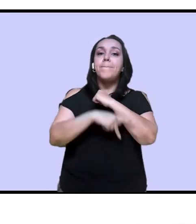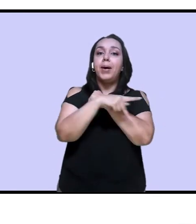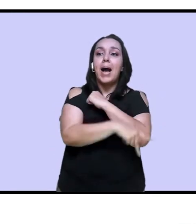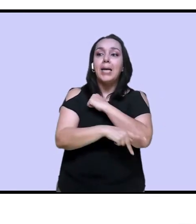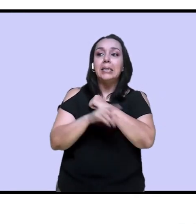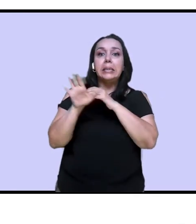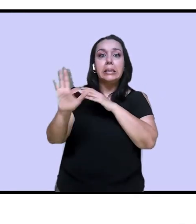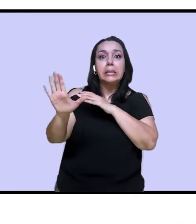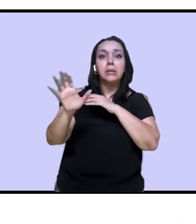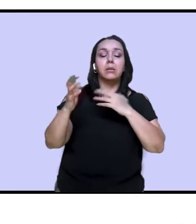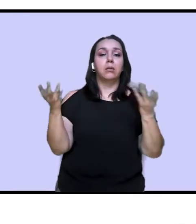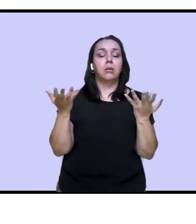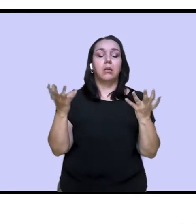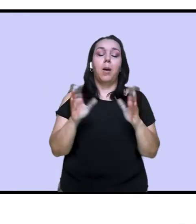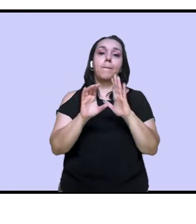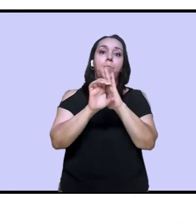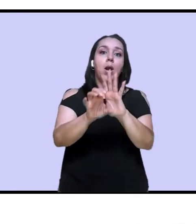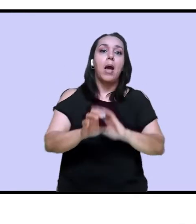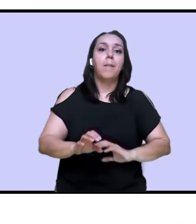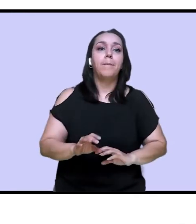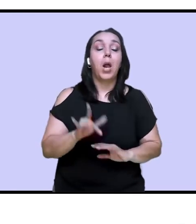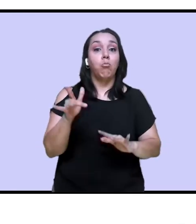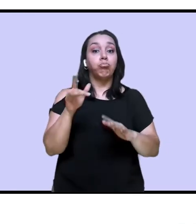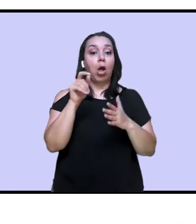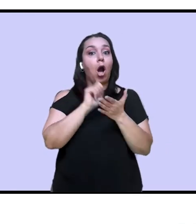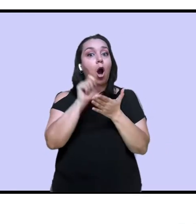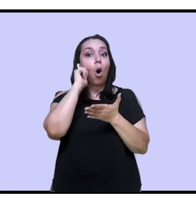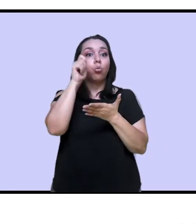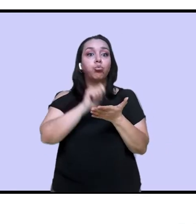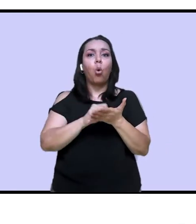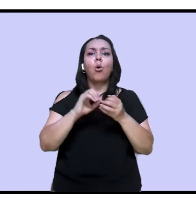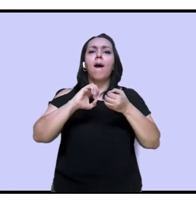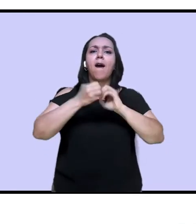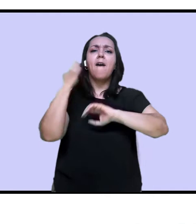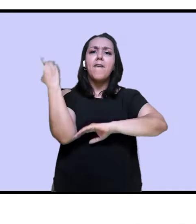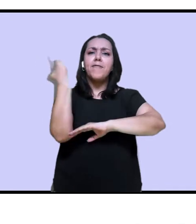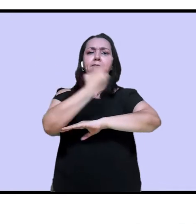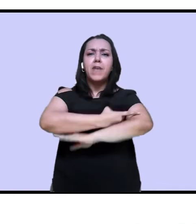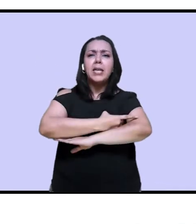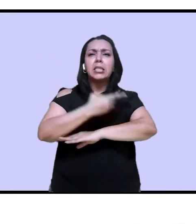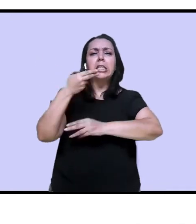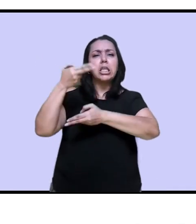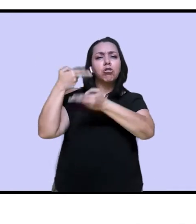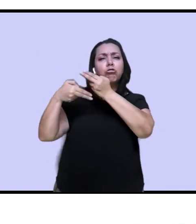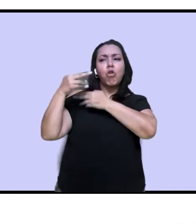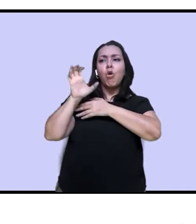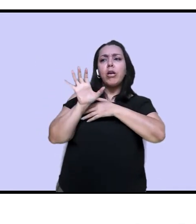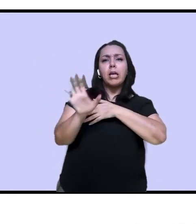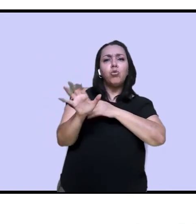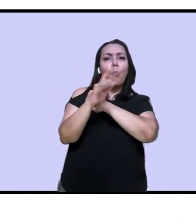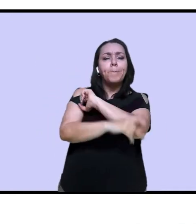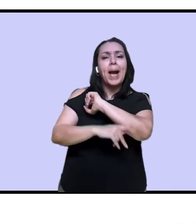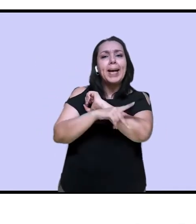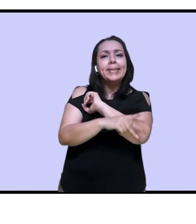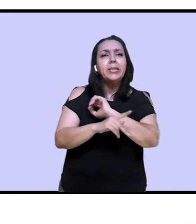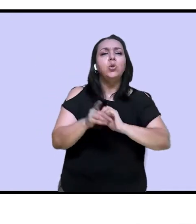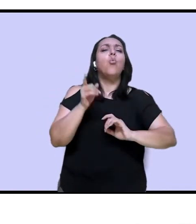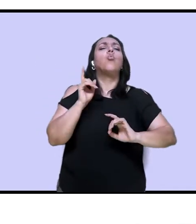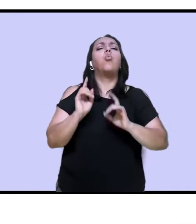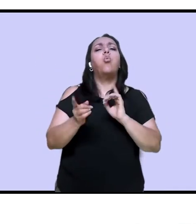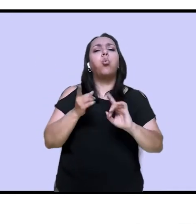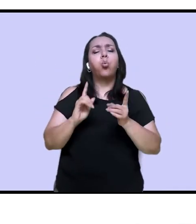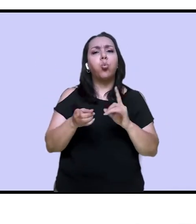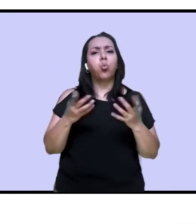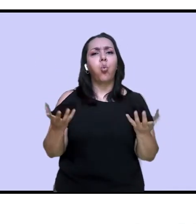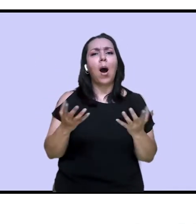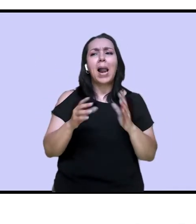origen. Por ejemplo, cuáles son autores importantes, fechas históricas en ese país,